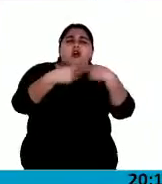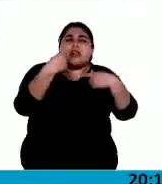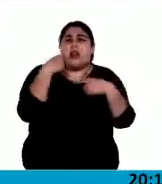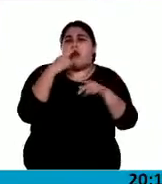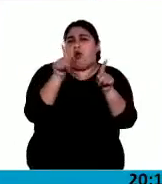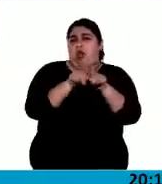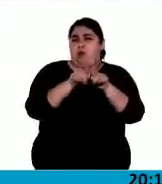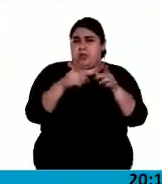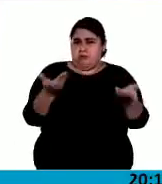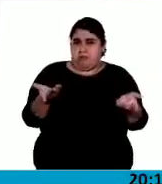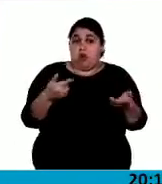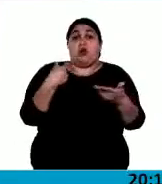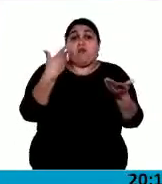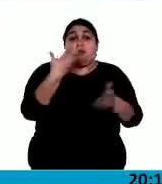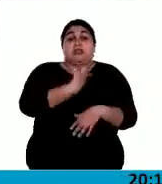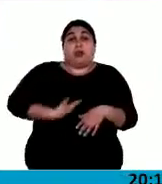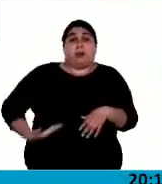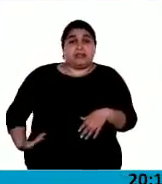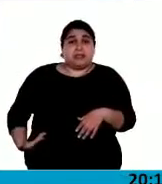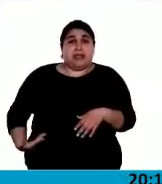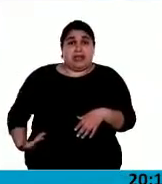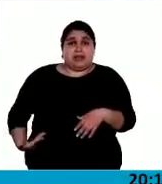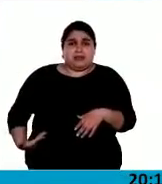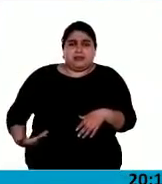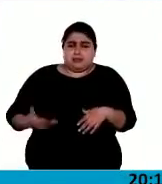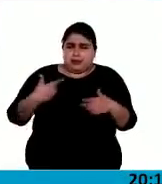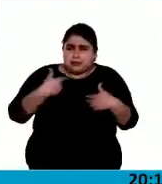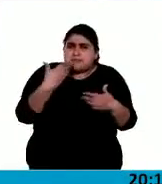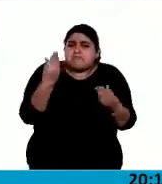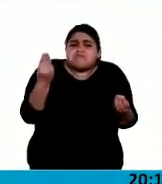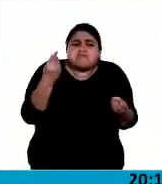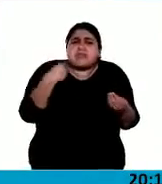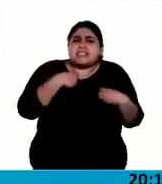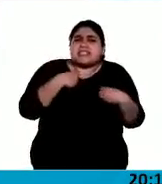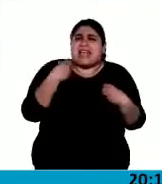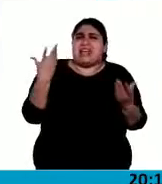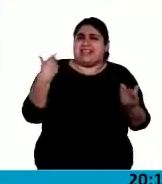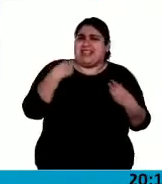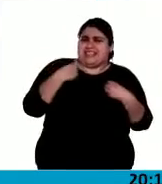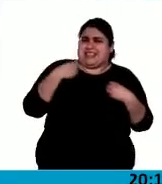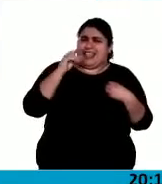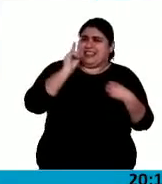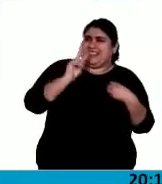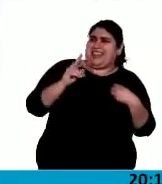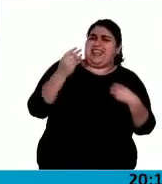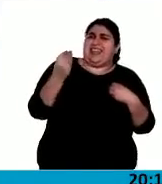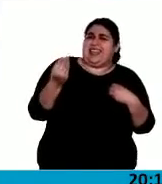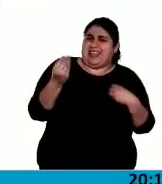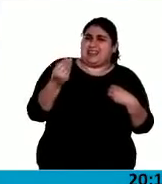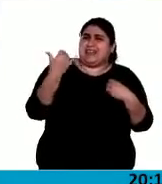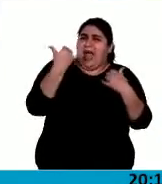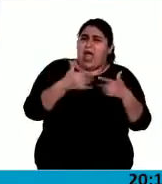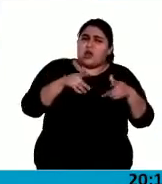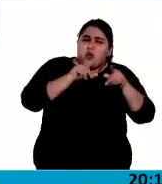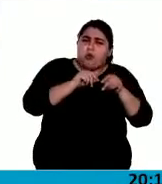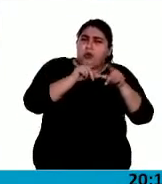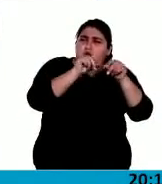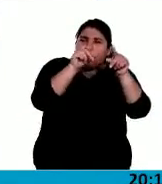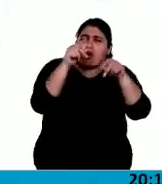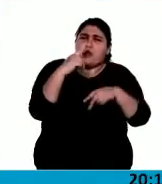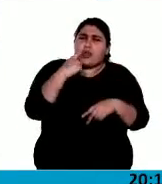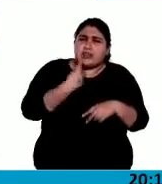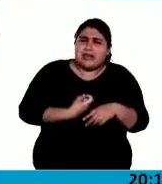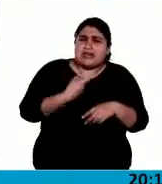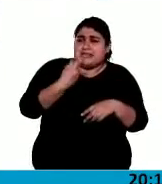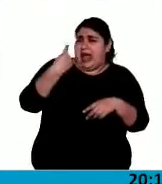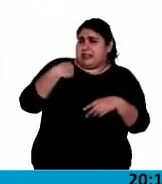Entonces, presidente, la verdad que eso, ¿qué produce? Bueno, produce que nos acabamos de tener datos tremendos, tristes en el día de